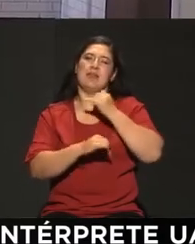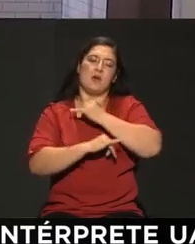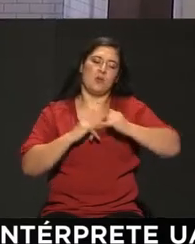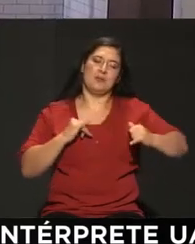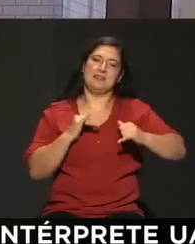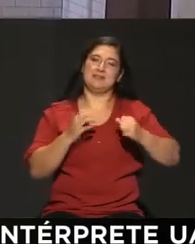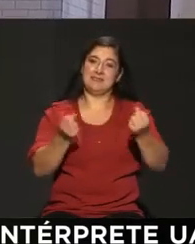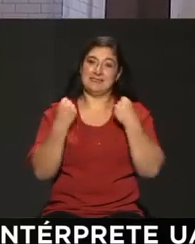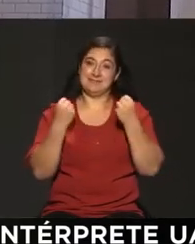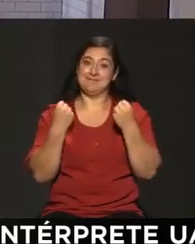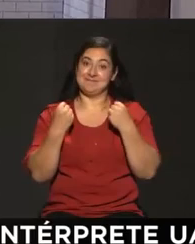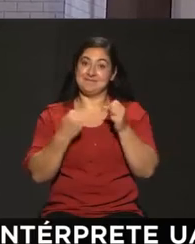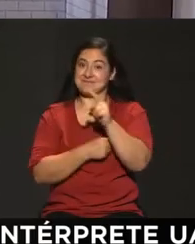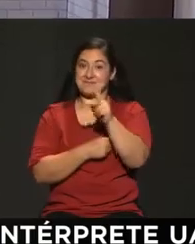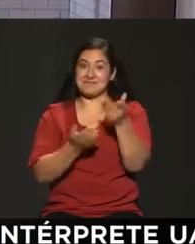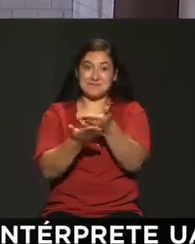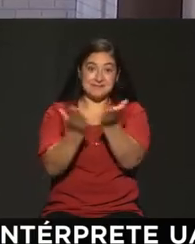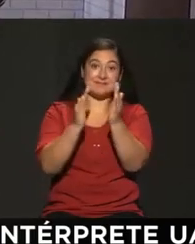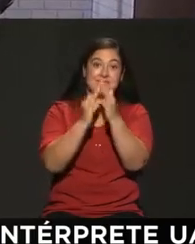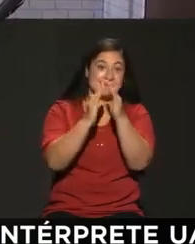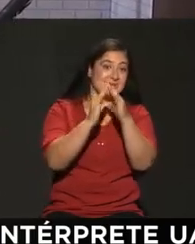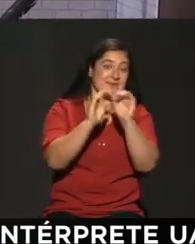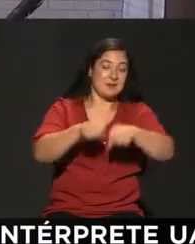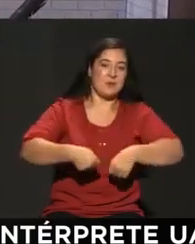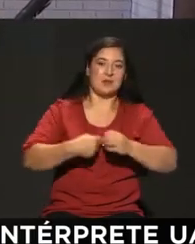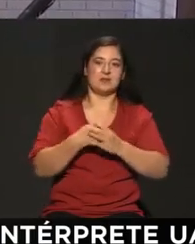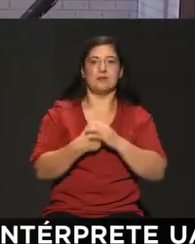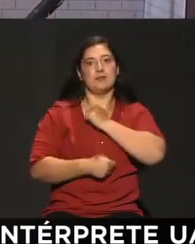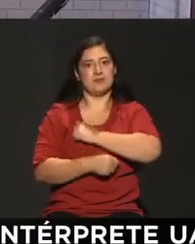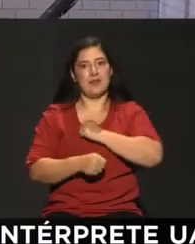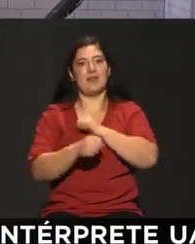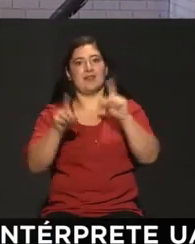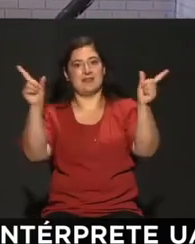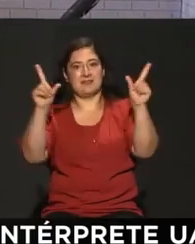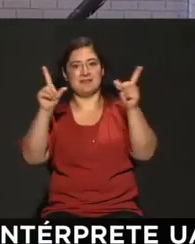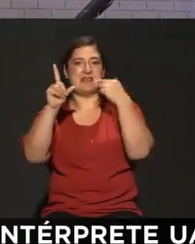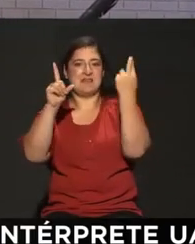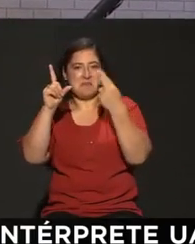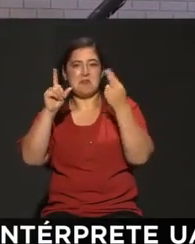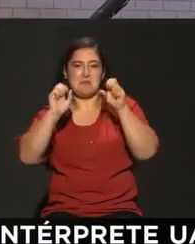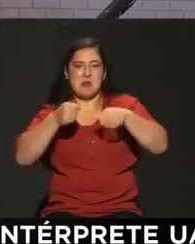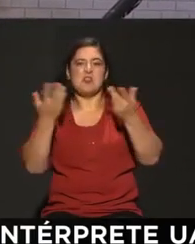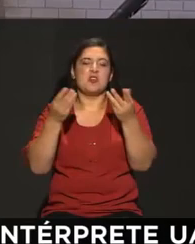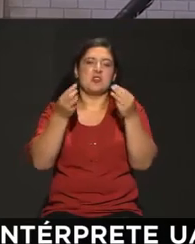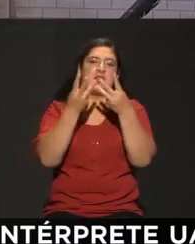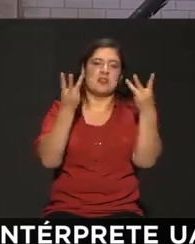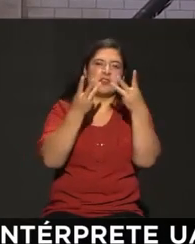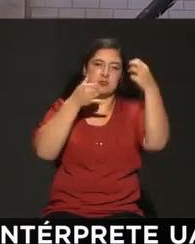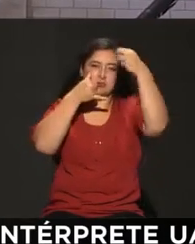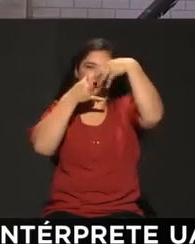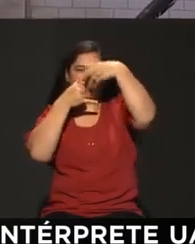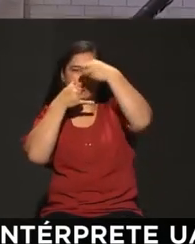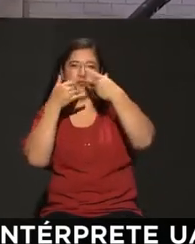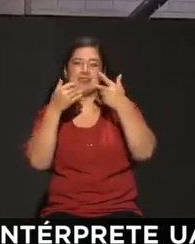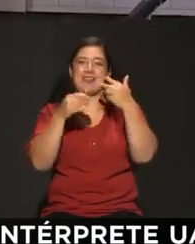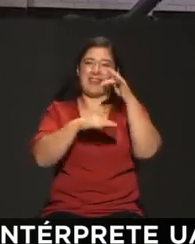último ejercicio. Al último ejercicio para que lo puedan hacer en casa y vean el programa, la repetición del programa, lo pueden encontrar en internet, YouTube, en el canal